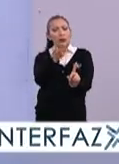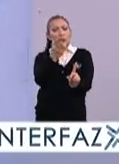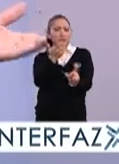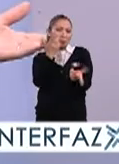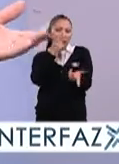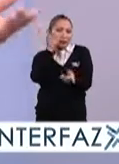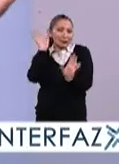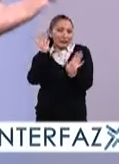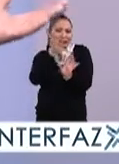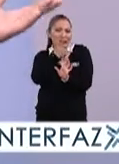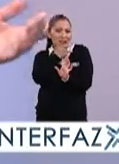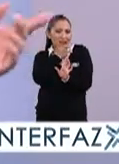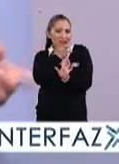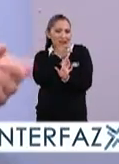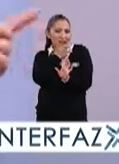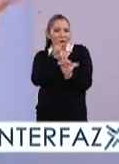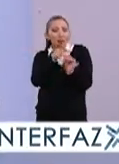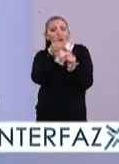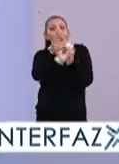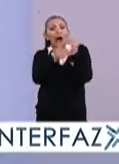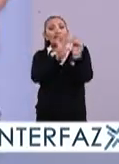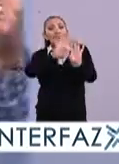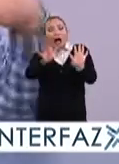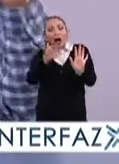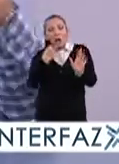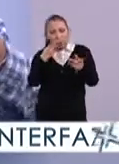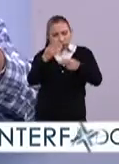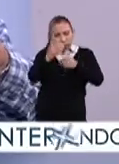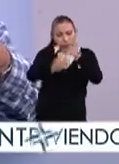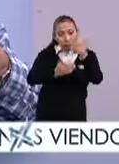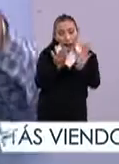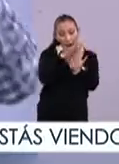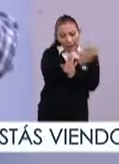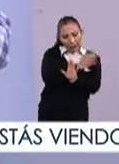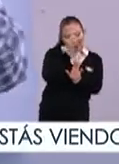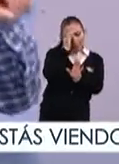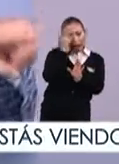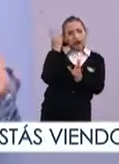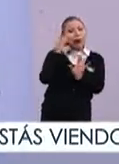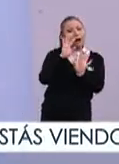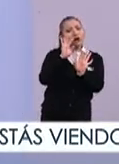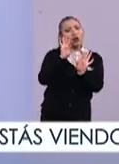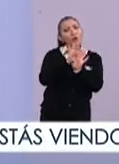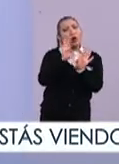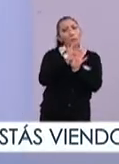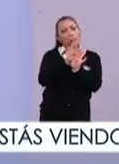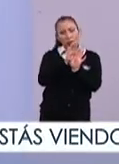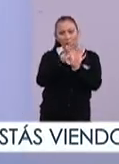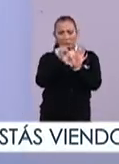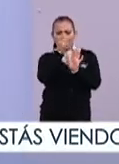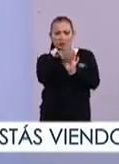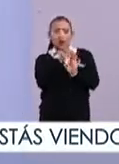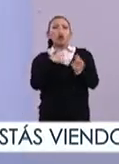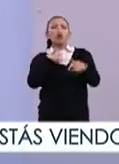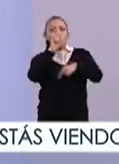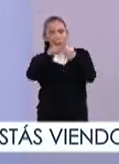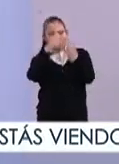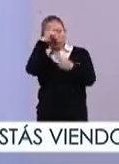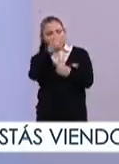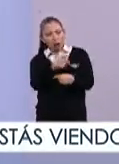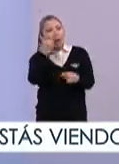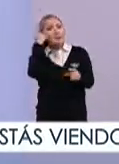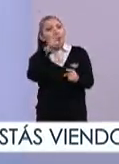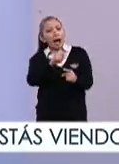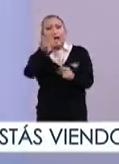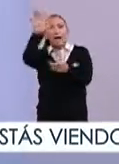tener, como decimos en inglés, una agenda, es ya formular de antemano, tener ya el encuadraje, decir, vamos a ir a México con el